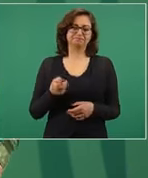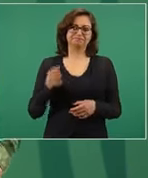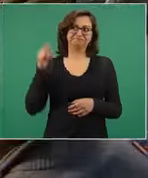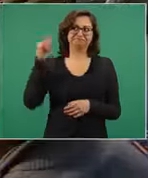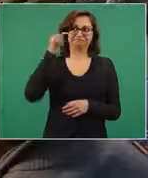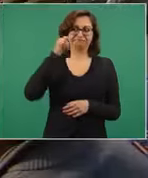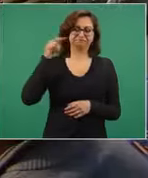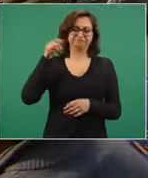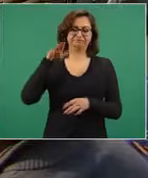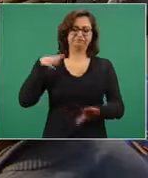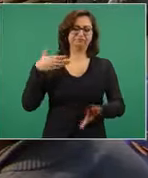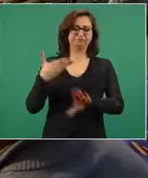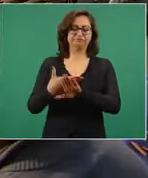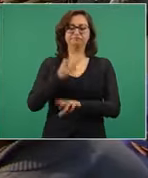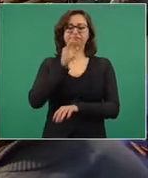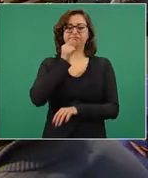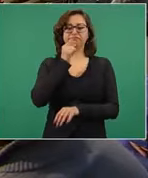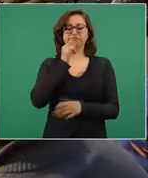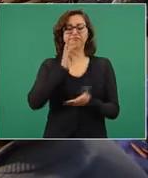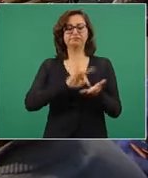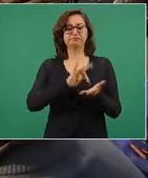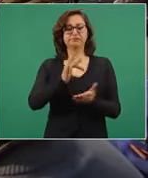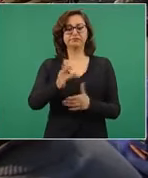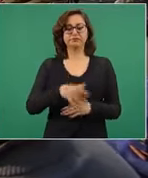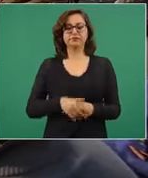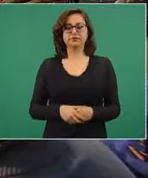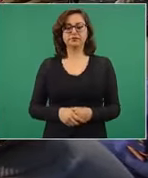artefacto. Gracias, general.